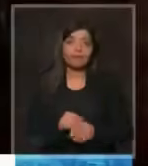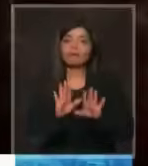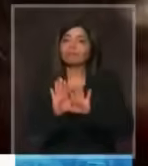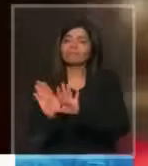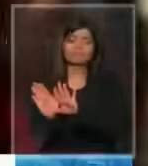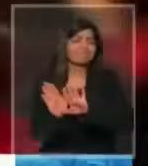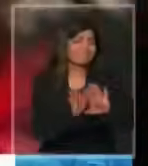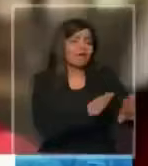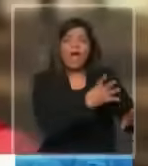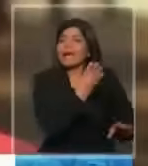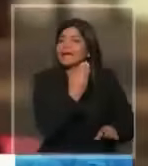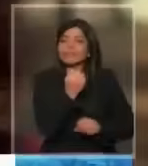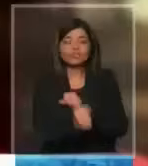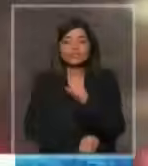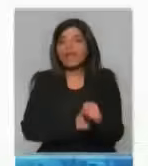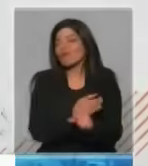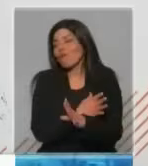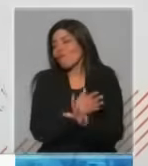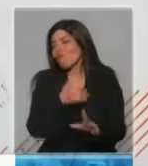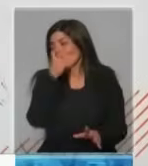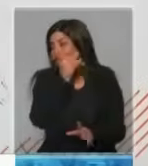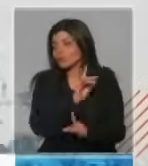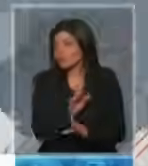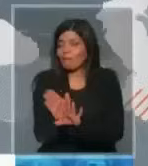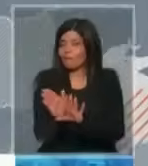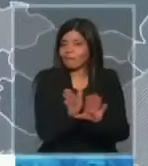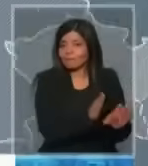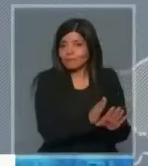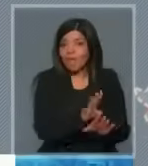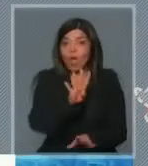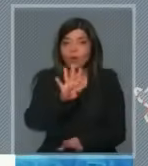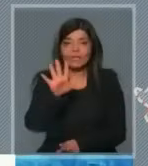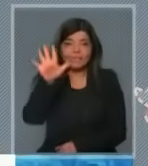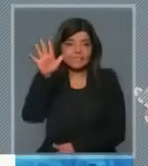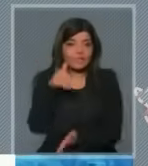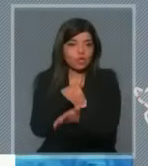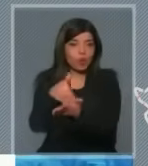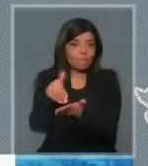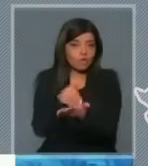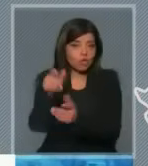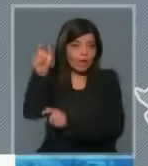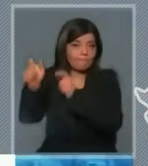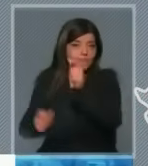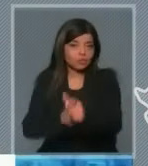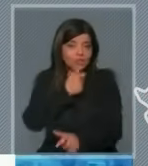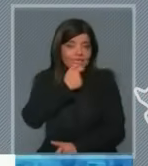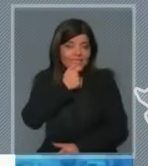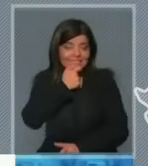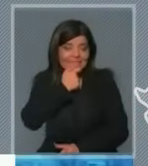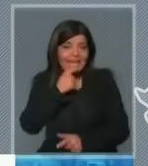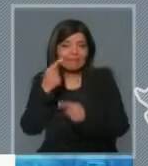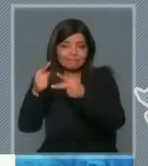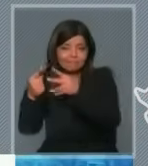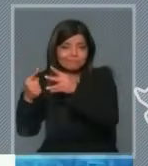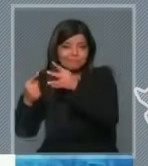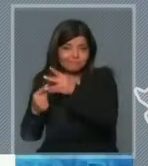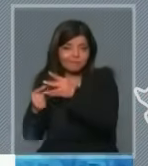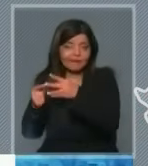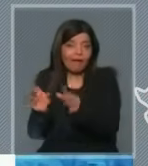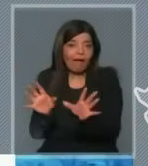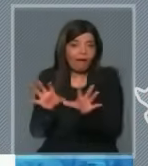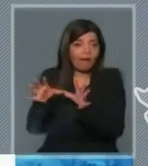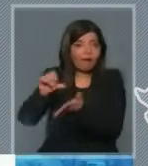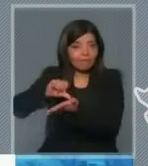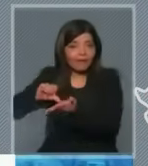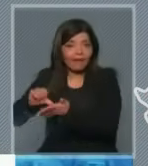14 años, demasiado tiempo. 45 millones de ciudadanos de Inglaterra, Escocia, Gales e Irlanda del Norte